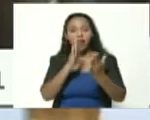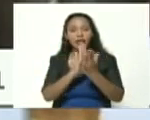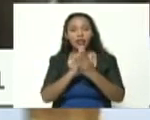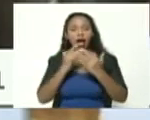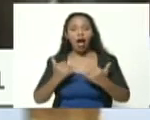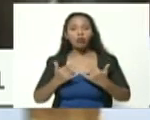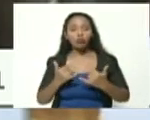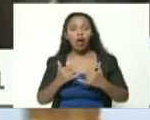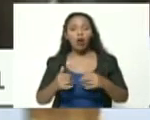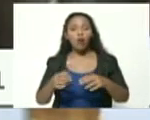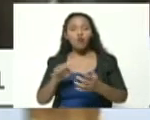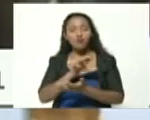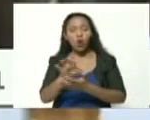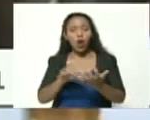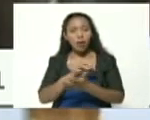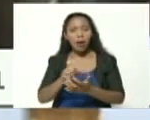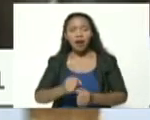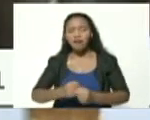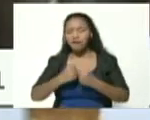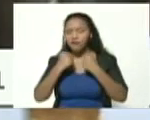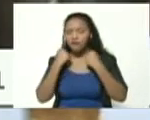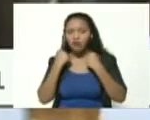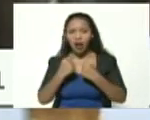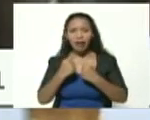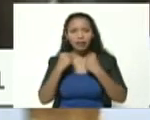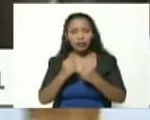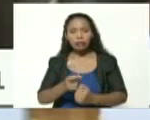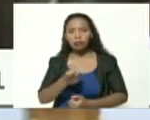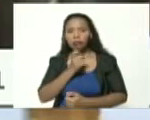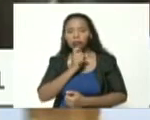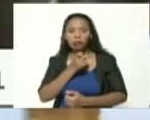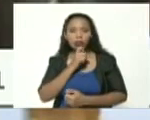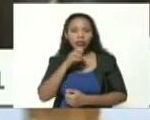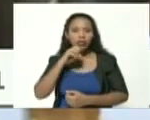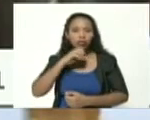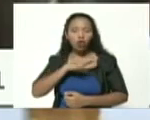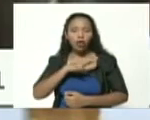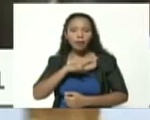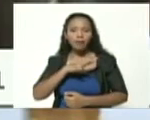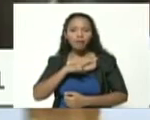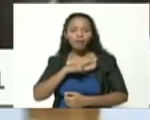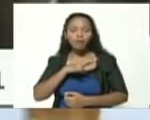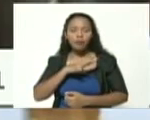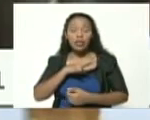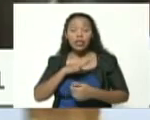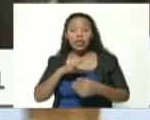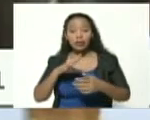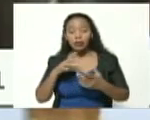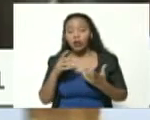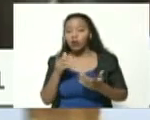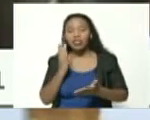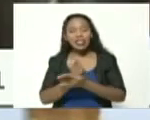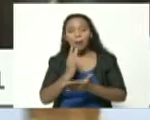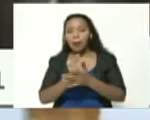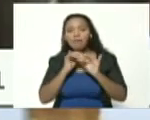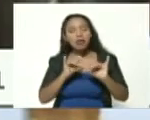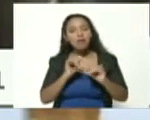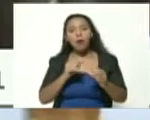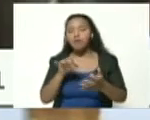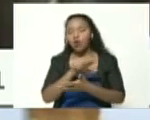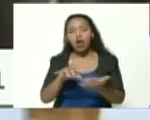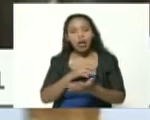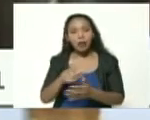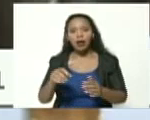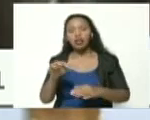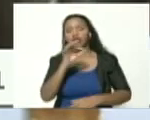una coyuntura extremadamente compleja, histórica. Los típicos problemas de orden económico,